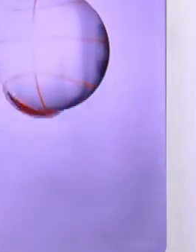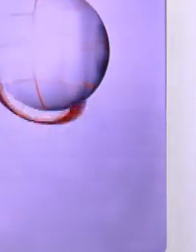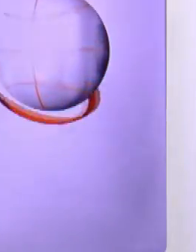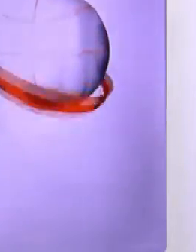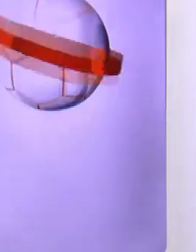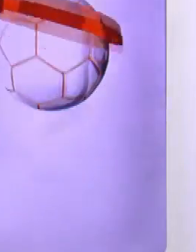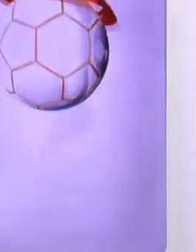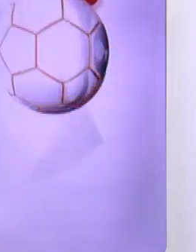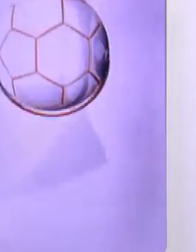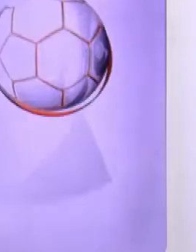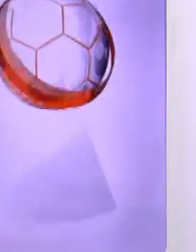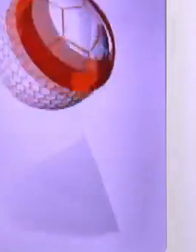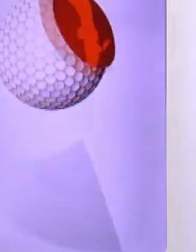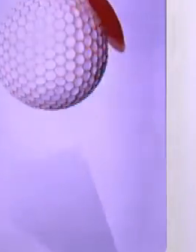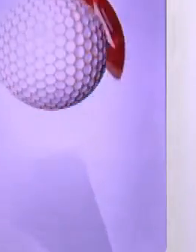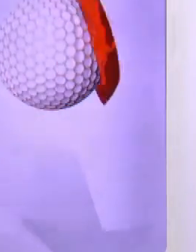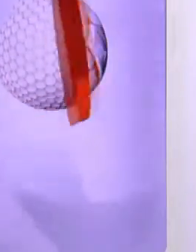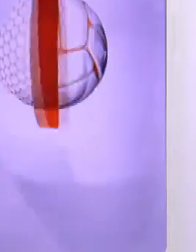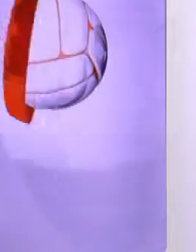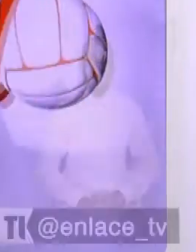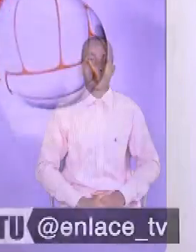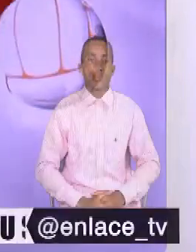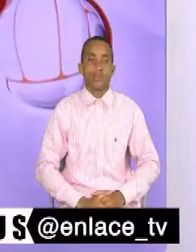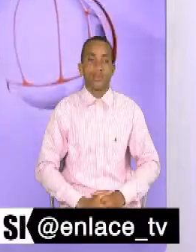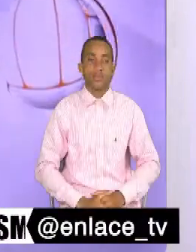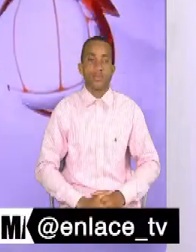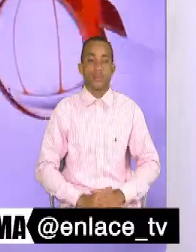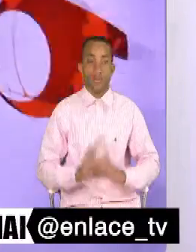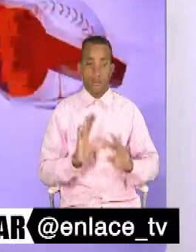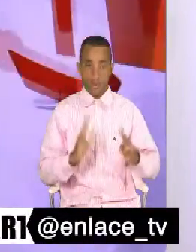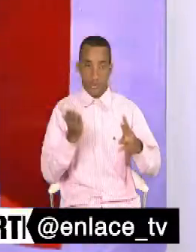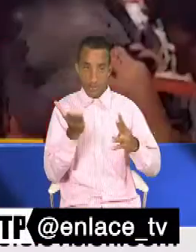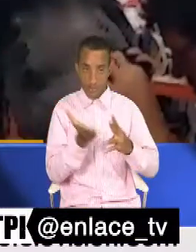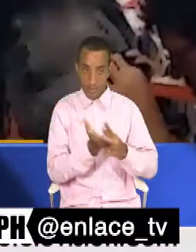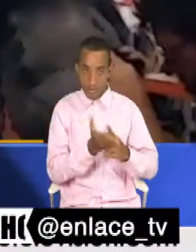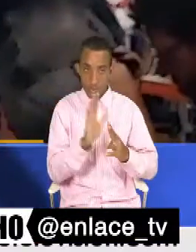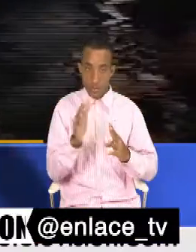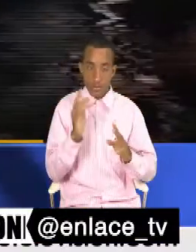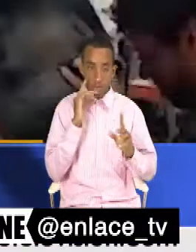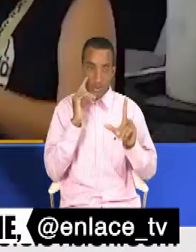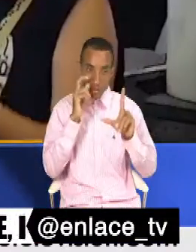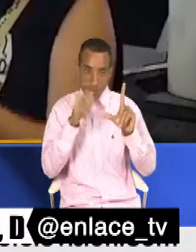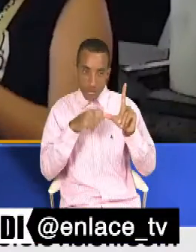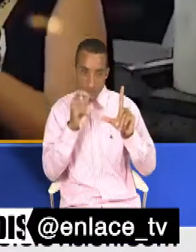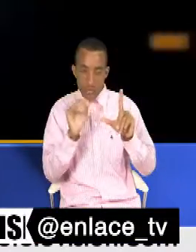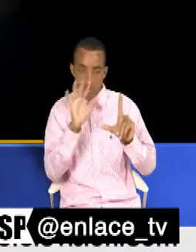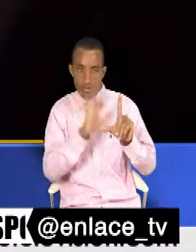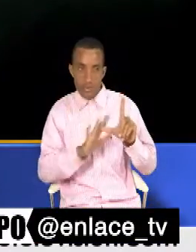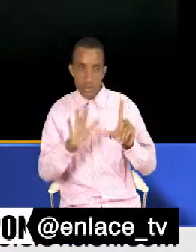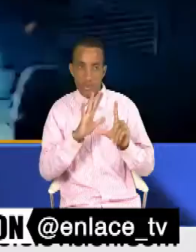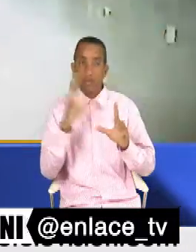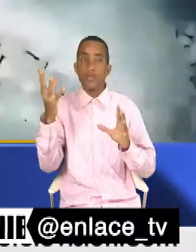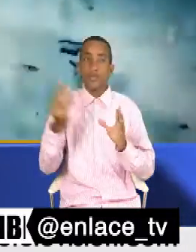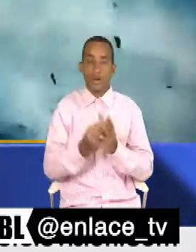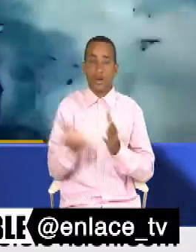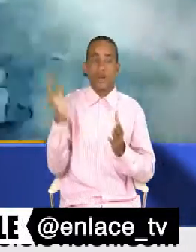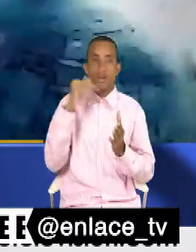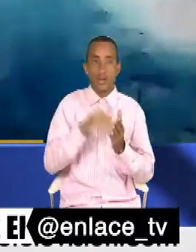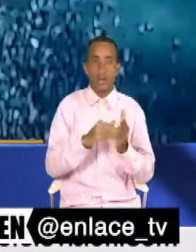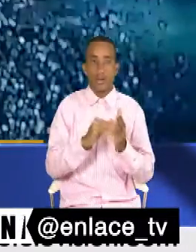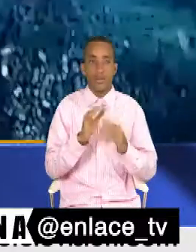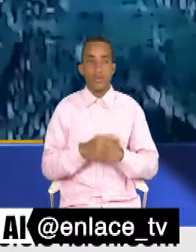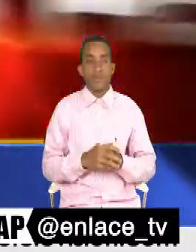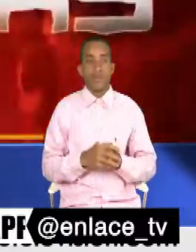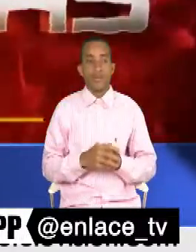Momento de hacer una pausa, pero al regresar no se pierda los detalles del programa de cine Filmanía, que regresa a la parrilla de programación de Enlace Televisión.